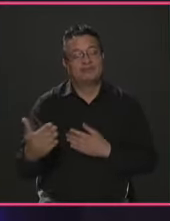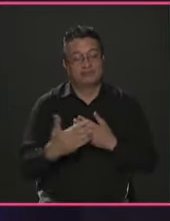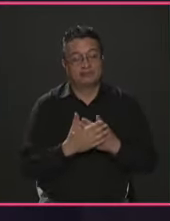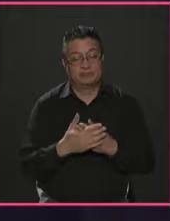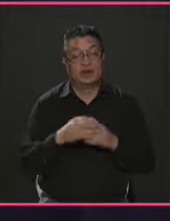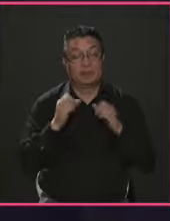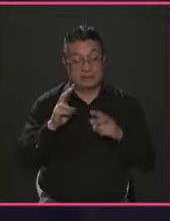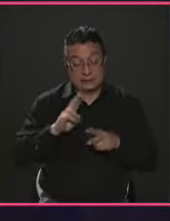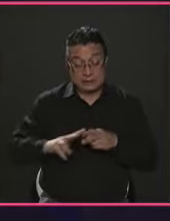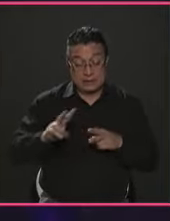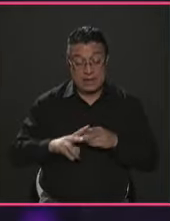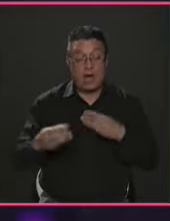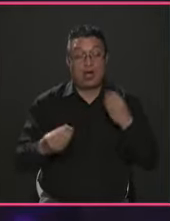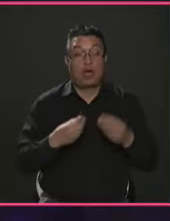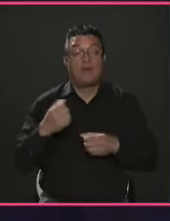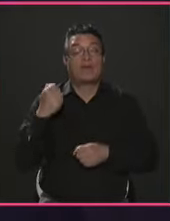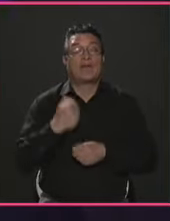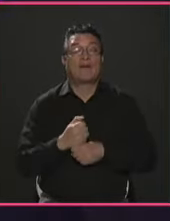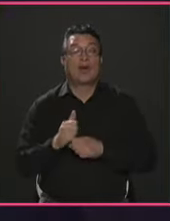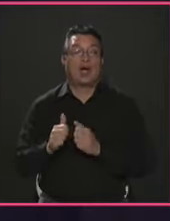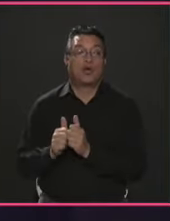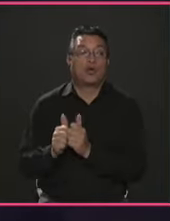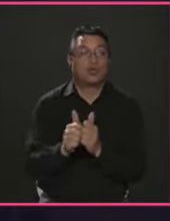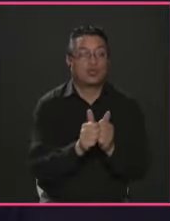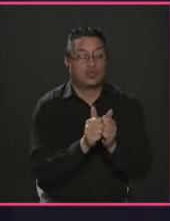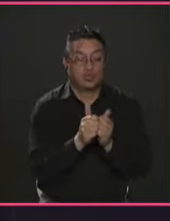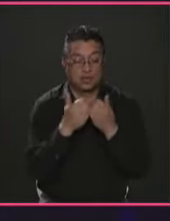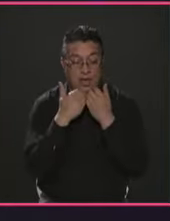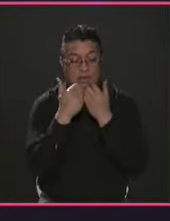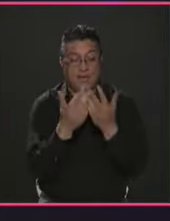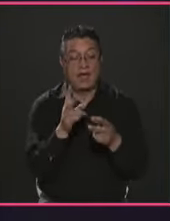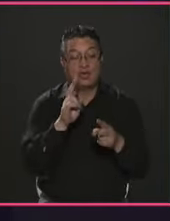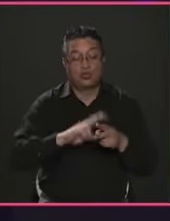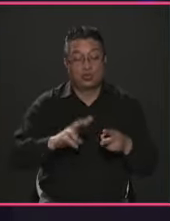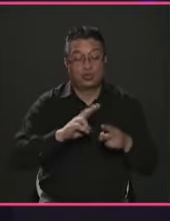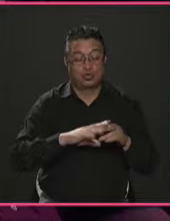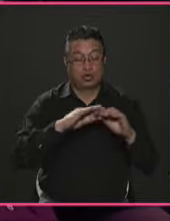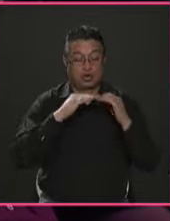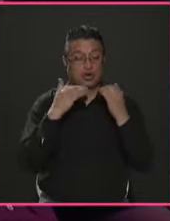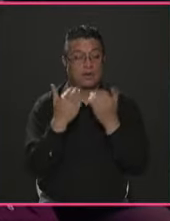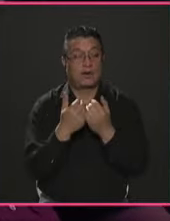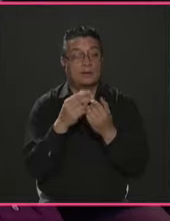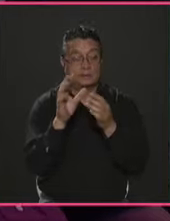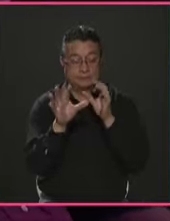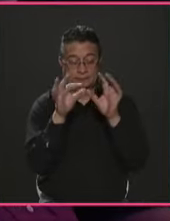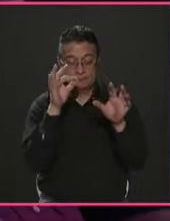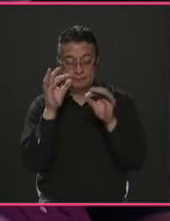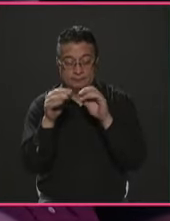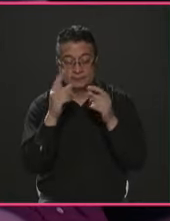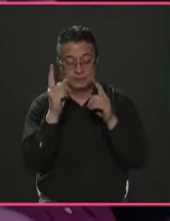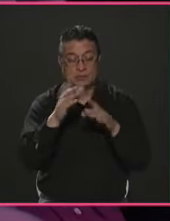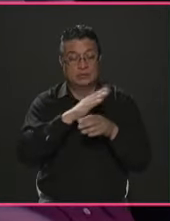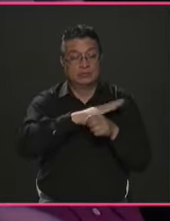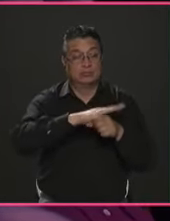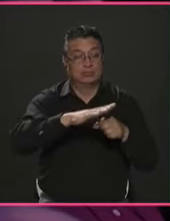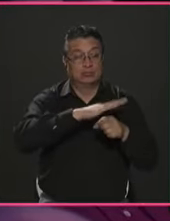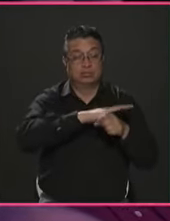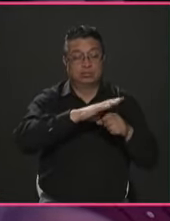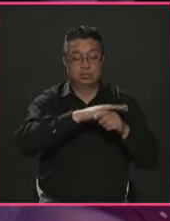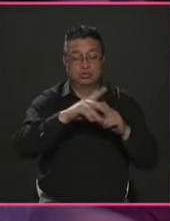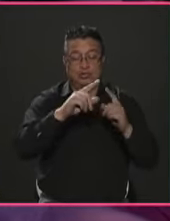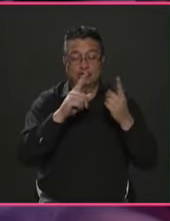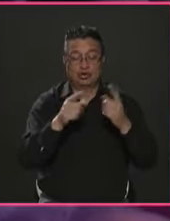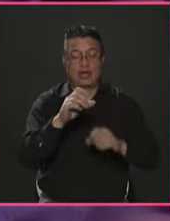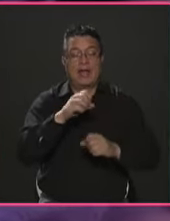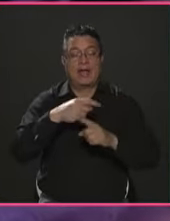la que nos vamos a preparar por esto es trabajar en conjunto implementar soluciones globales encontrar maneras de descentralizar muchos de los aspectos de estas